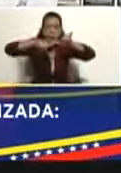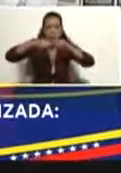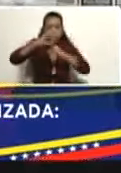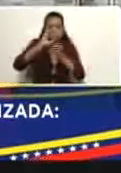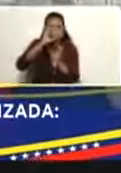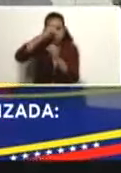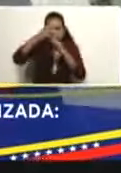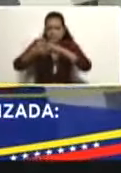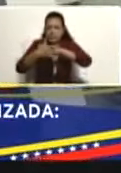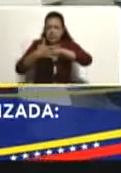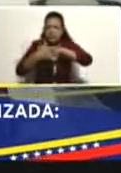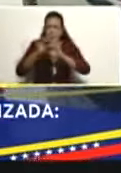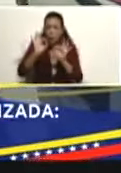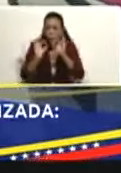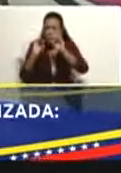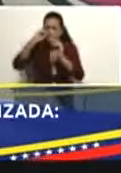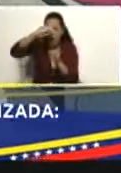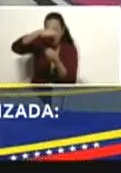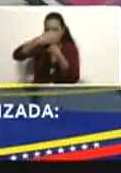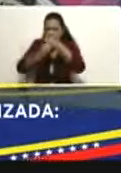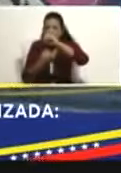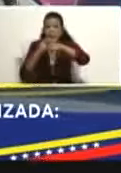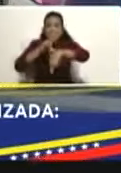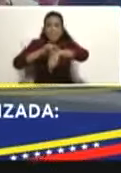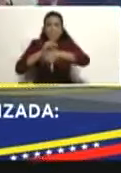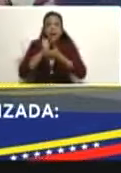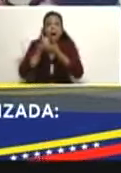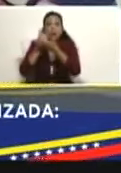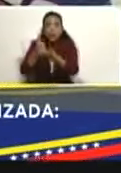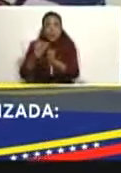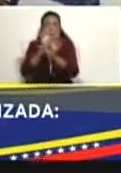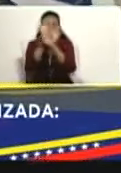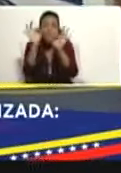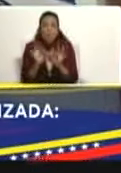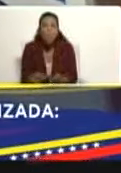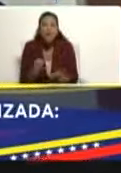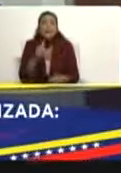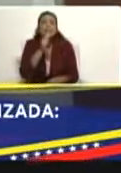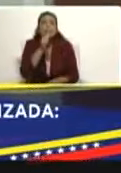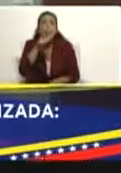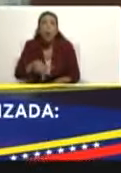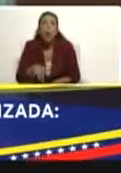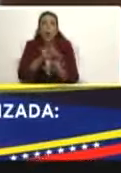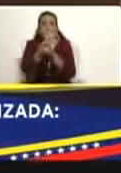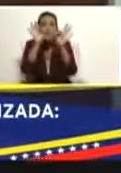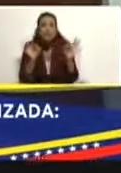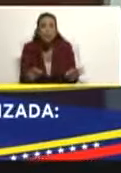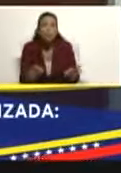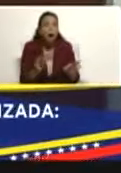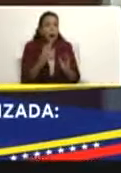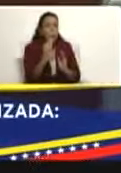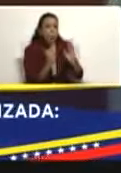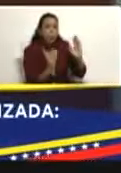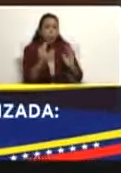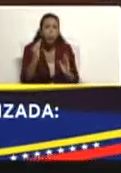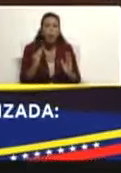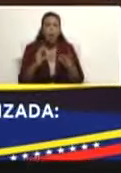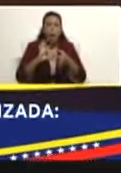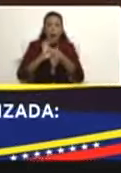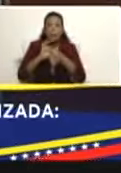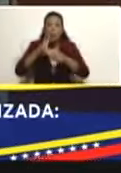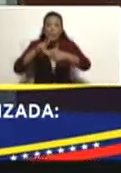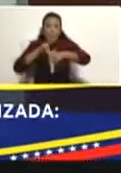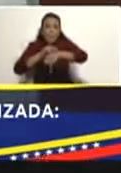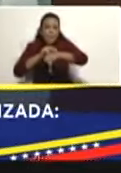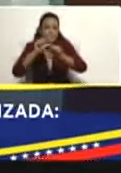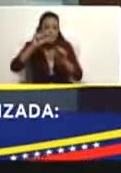de formación en ingeniería biomédica, que también es importante destacar, tiene una salida intermedia en electromedicina.